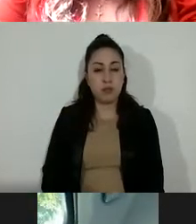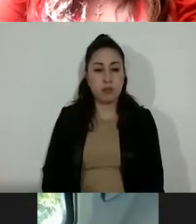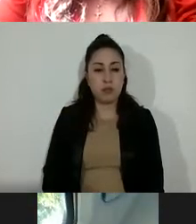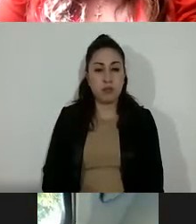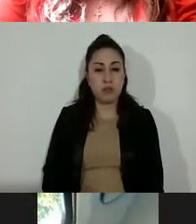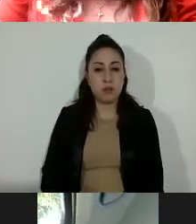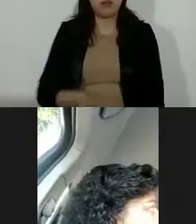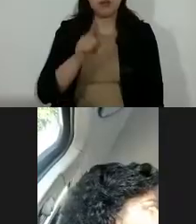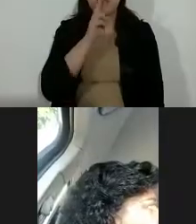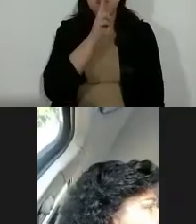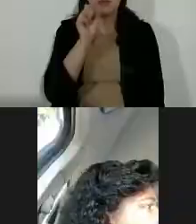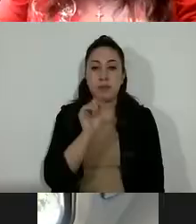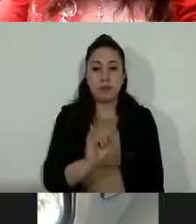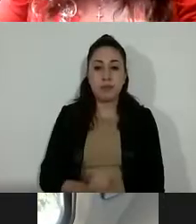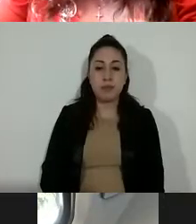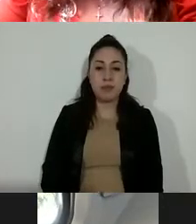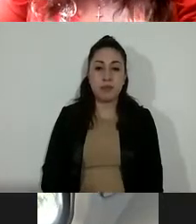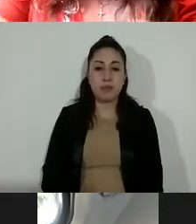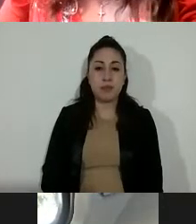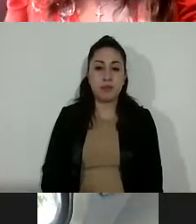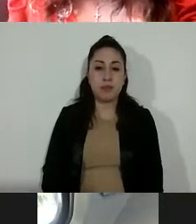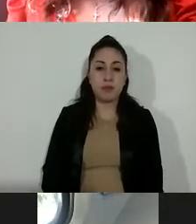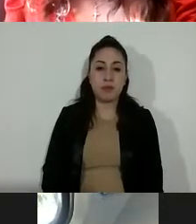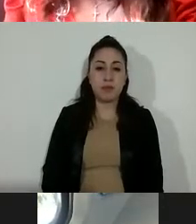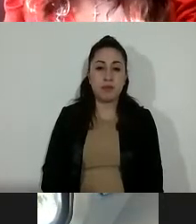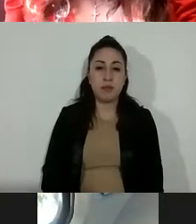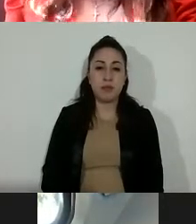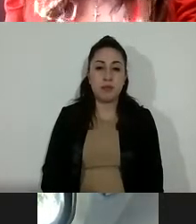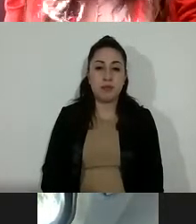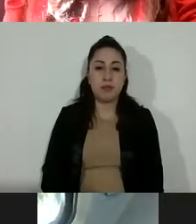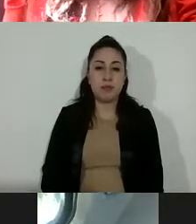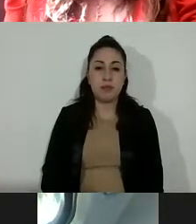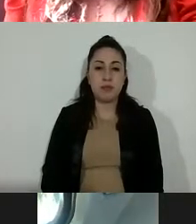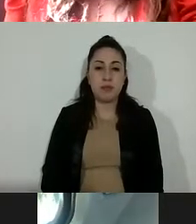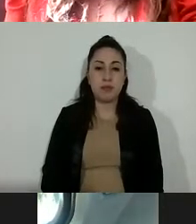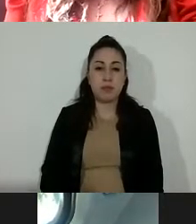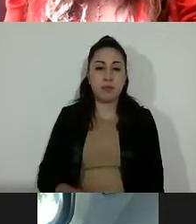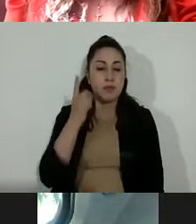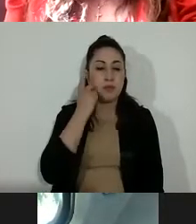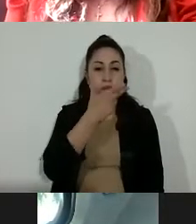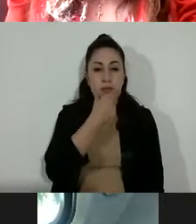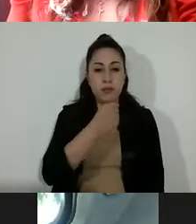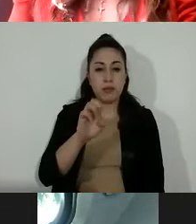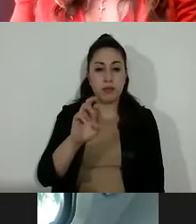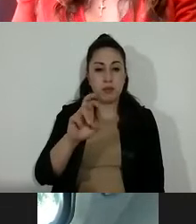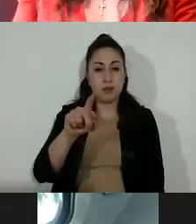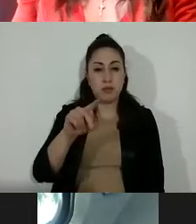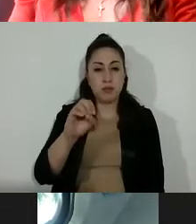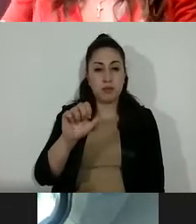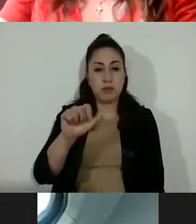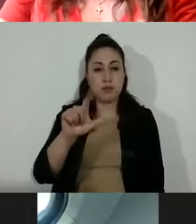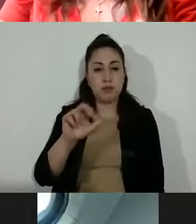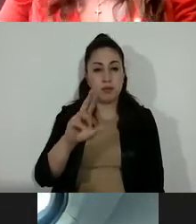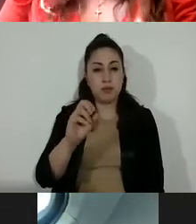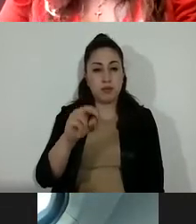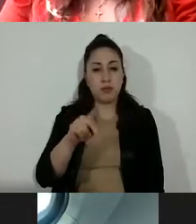Ricardo Rubio, en pro. Gracias, diputado. Diputado Ernesto Alarcón Jiménez.